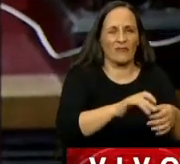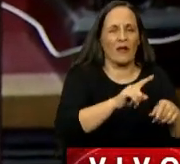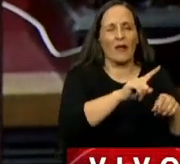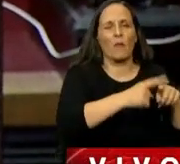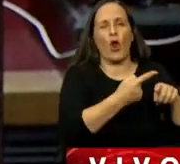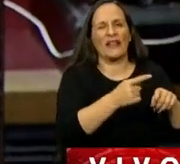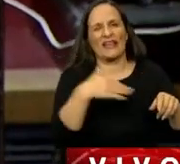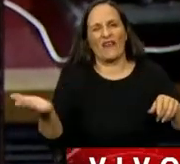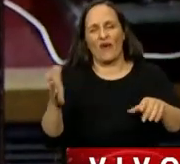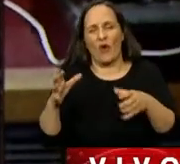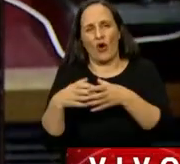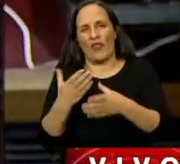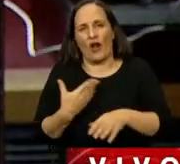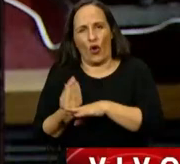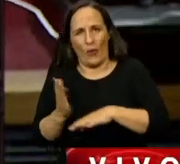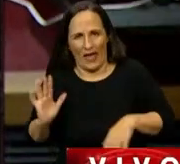unidades básicas.